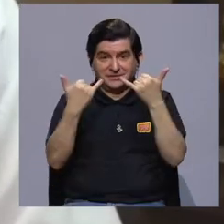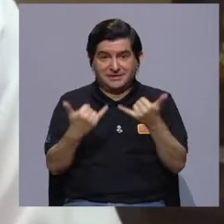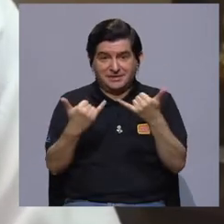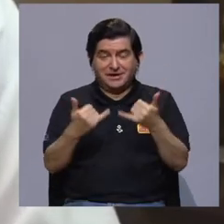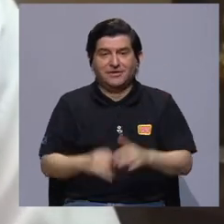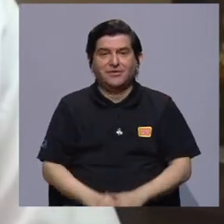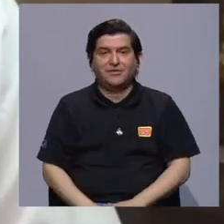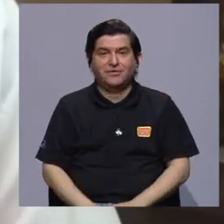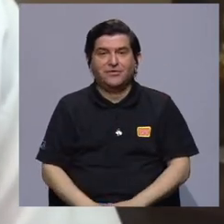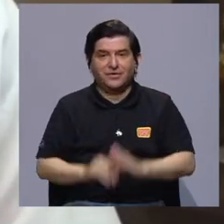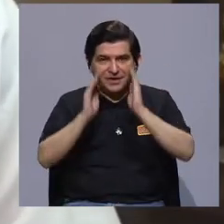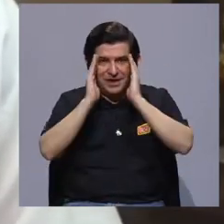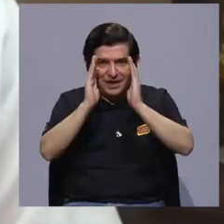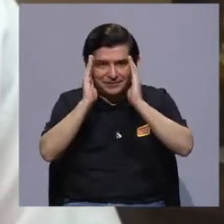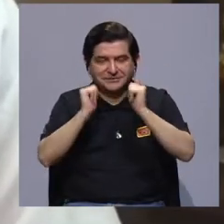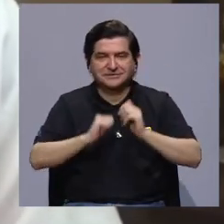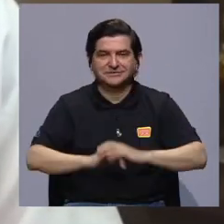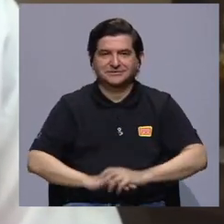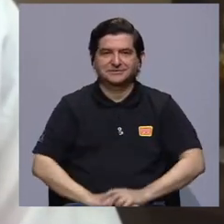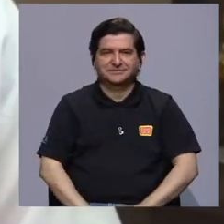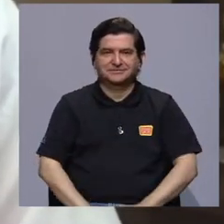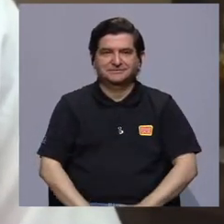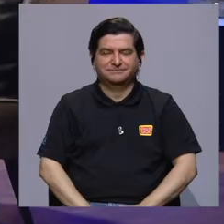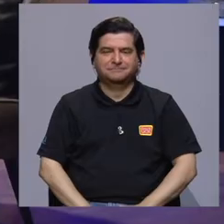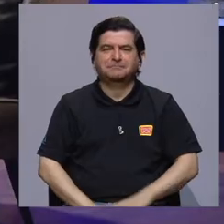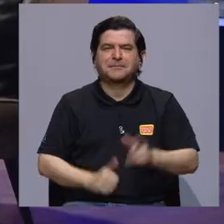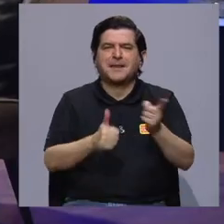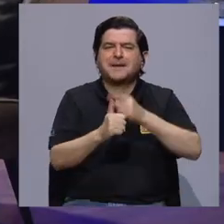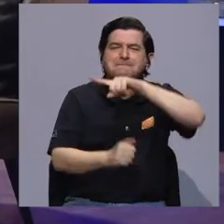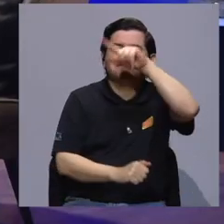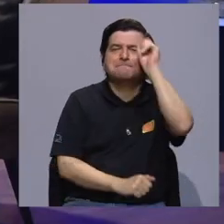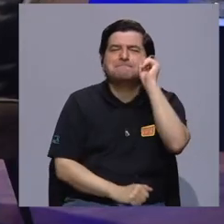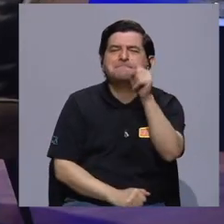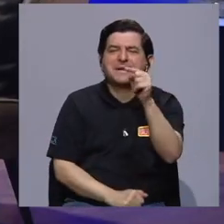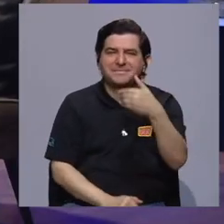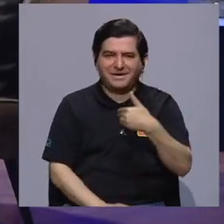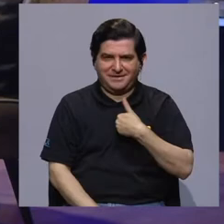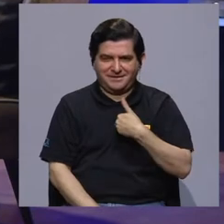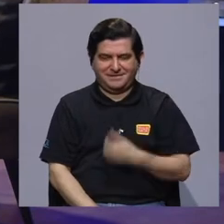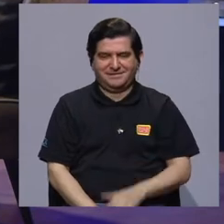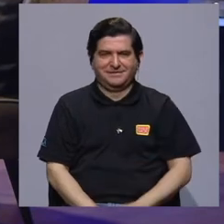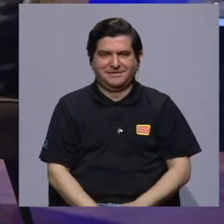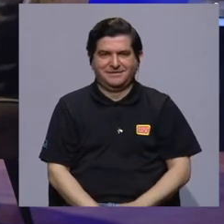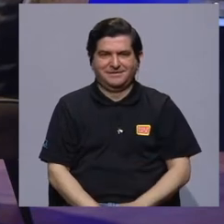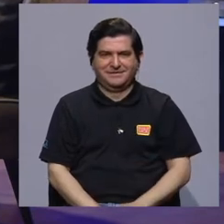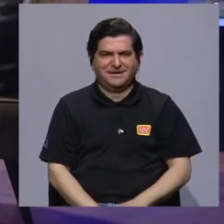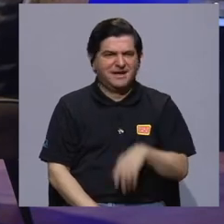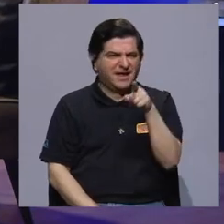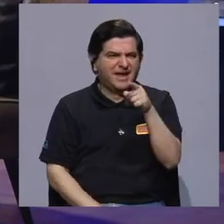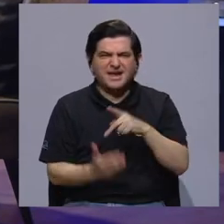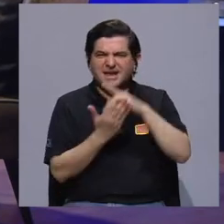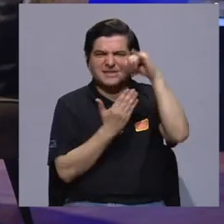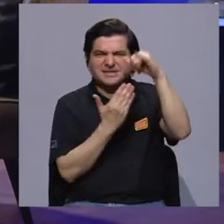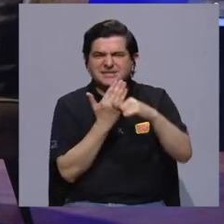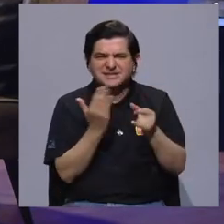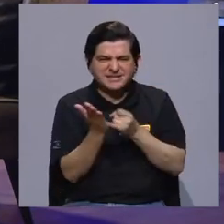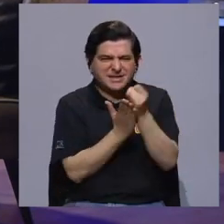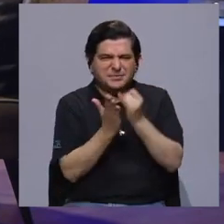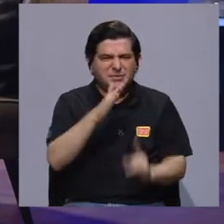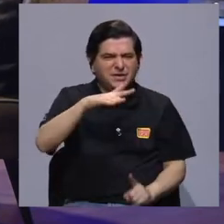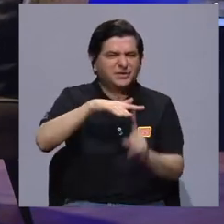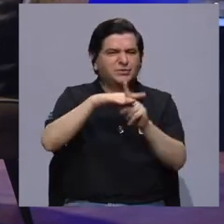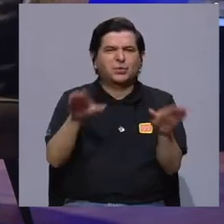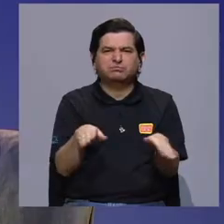personas que comparten hoy con nosotros. La primera pregunta que yo les tengo es, ¿cómo surge este proyecto